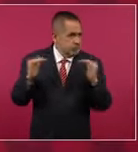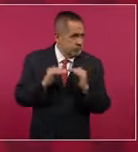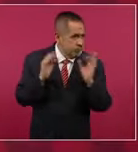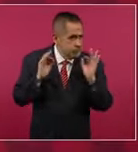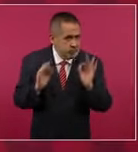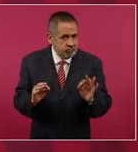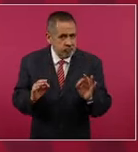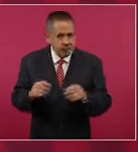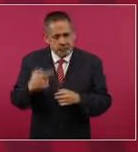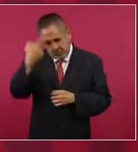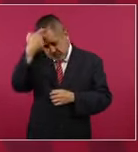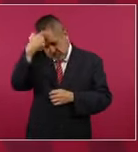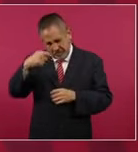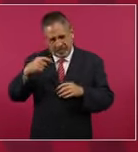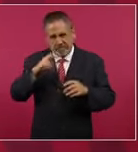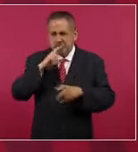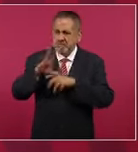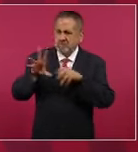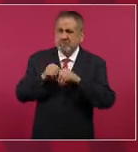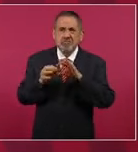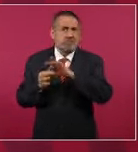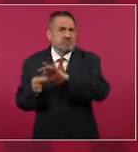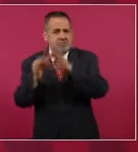haya hegemonías